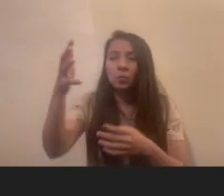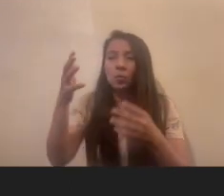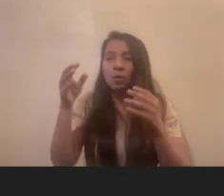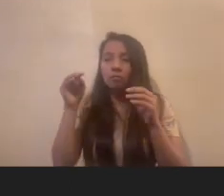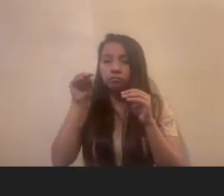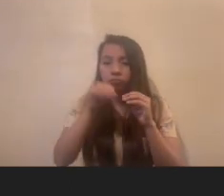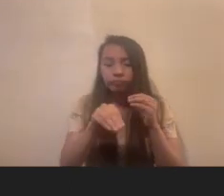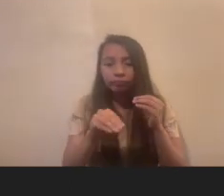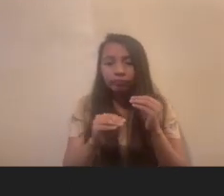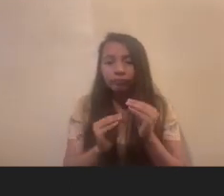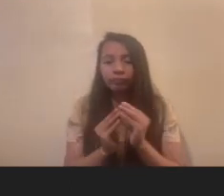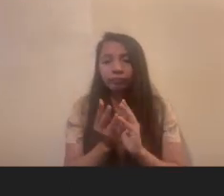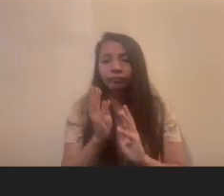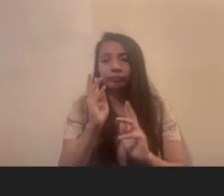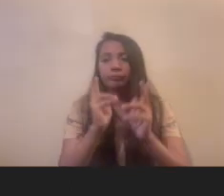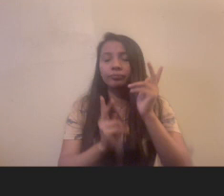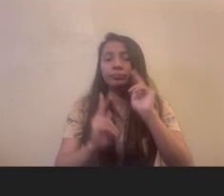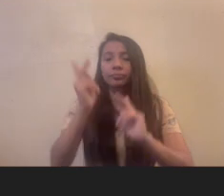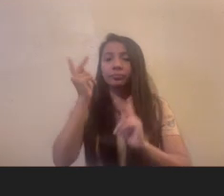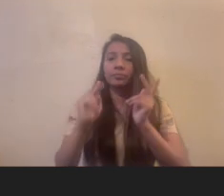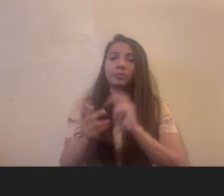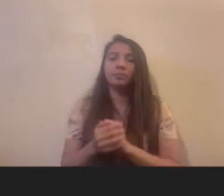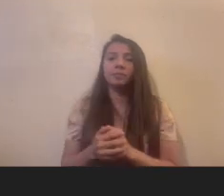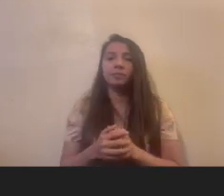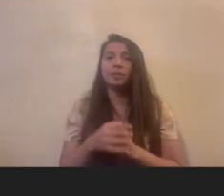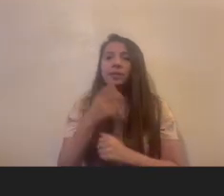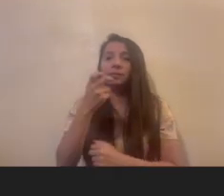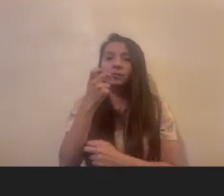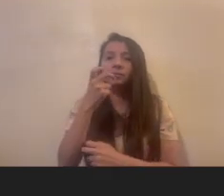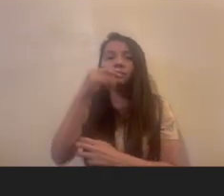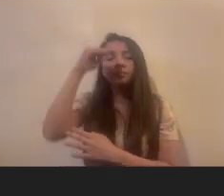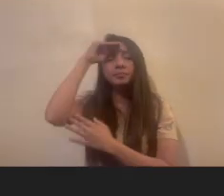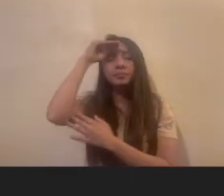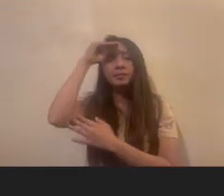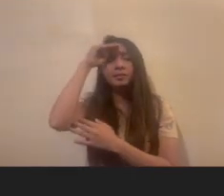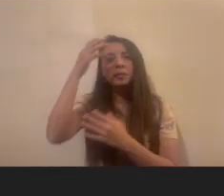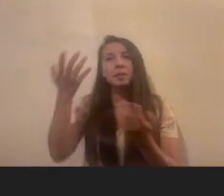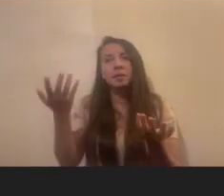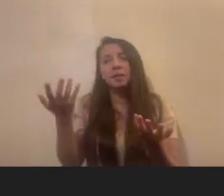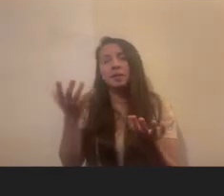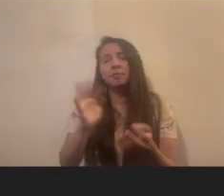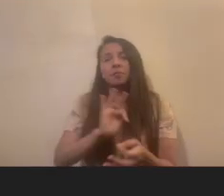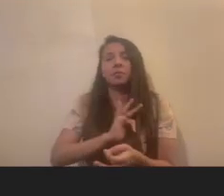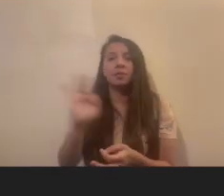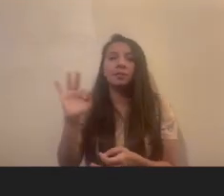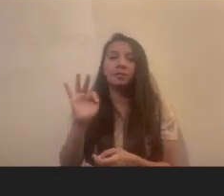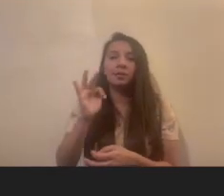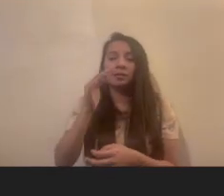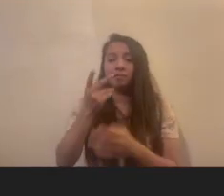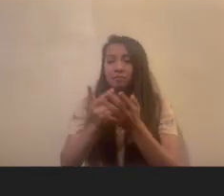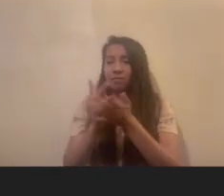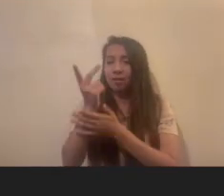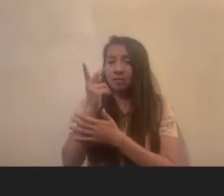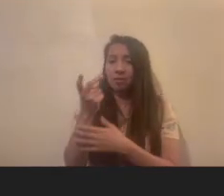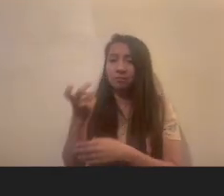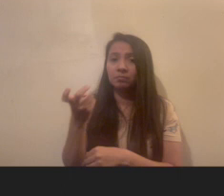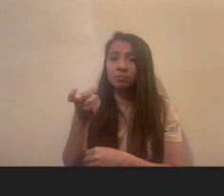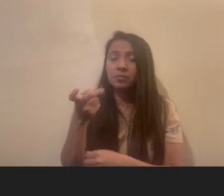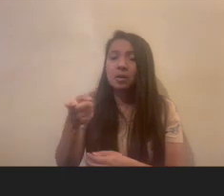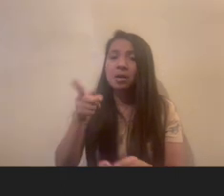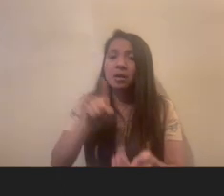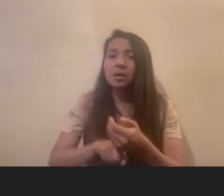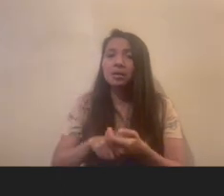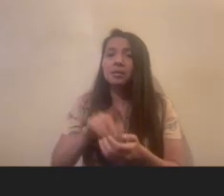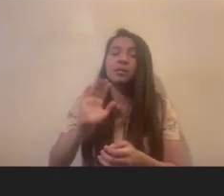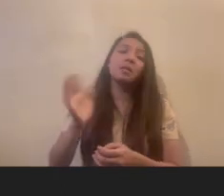las mismas resistencias que las plantas han adquirido allá. Entonces, un poco pensando en eso, decíamos, bueno, estas plantas en estas condiciones